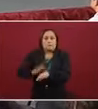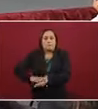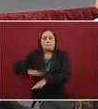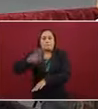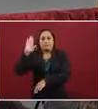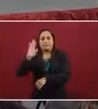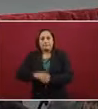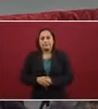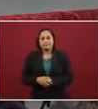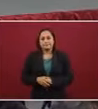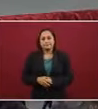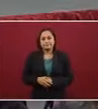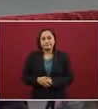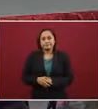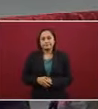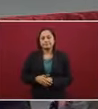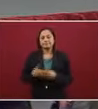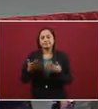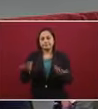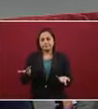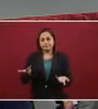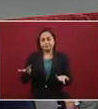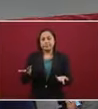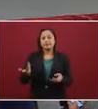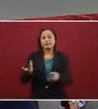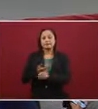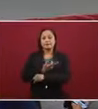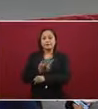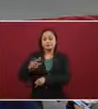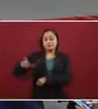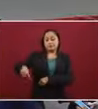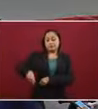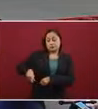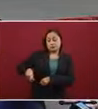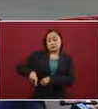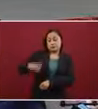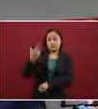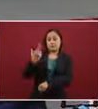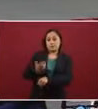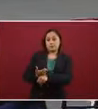Entonces, los gobernadores, no todos desde luego,